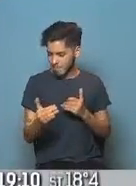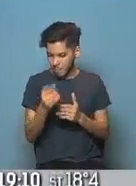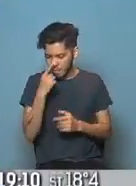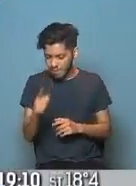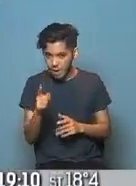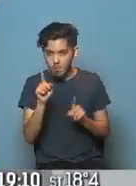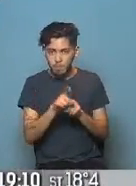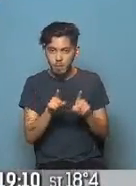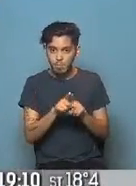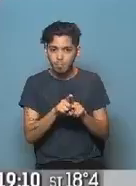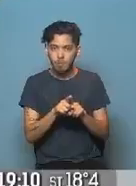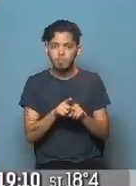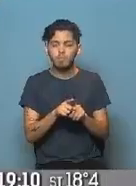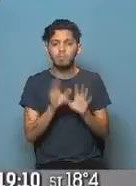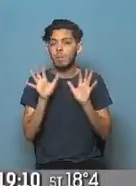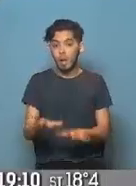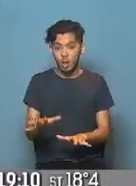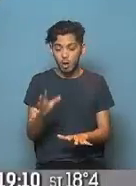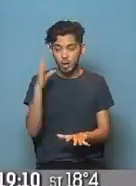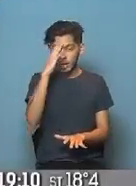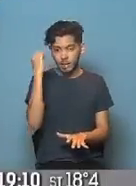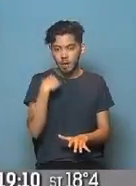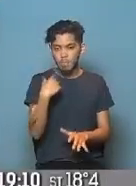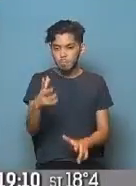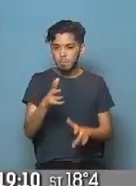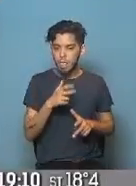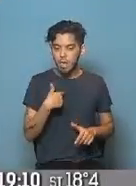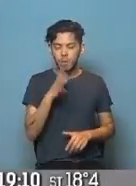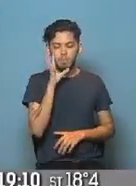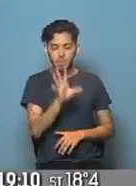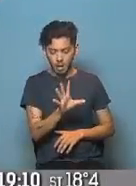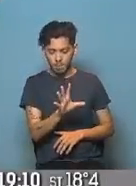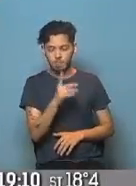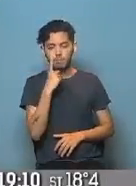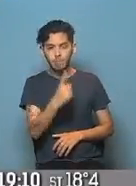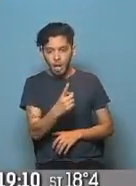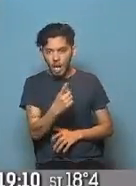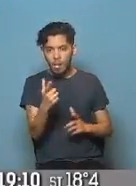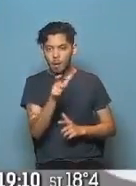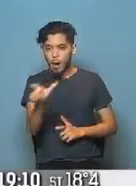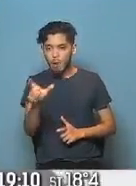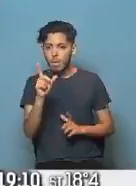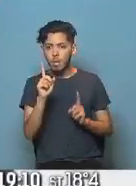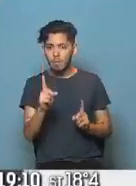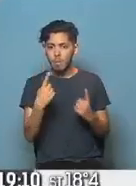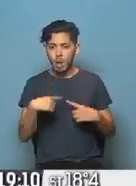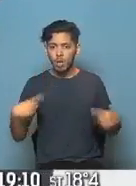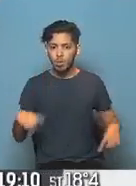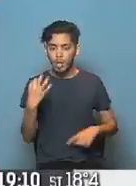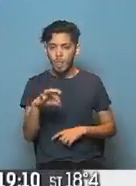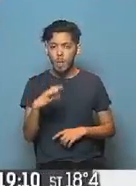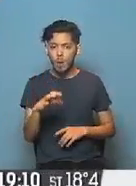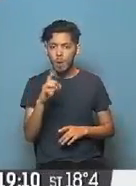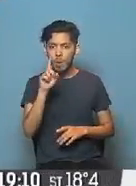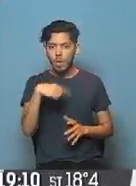gestión, Cristina me frenó y me dijo, mirá, la verdad que la mayor parte de lo que se tenga que devengar de este contrato